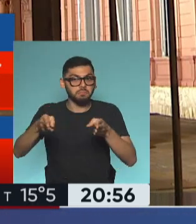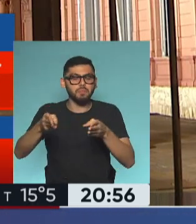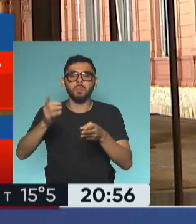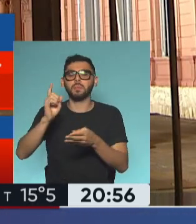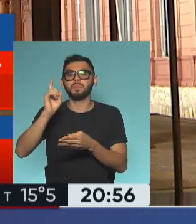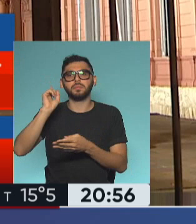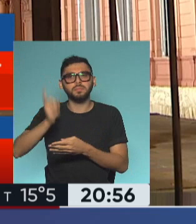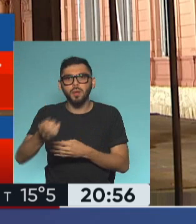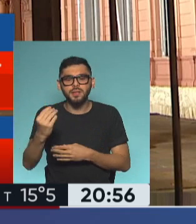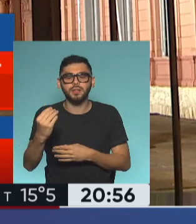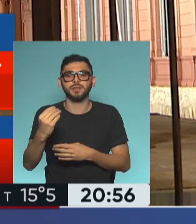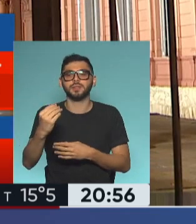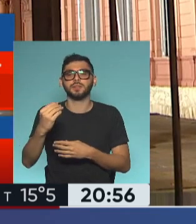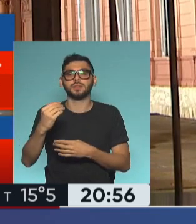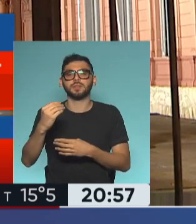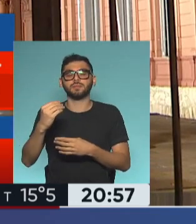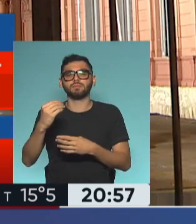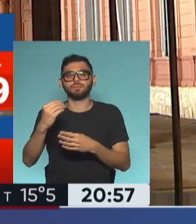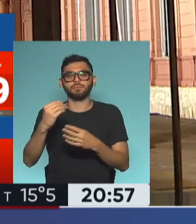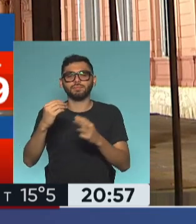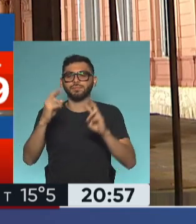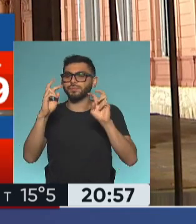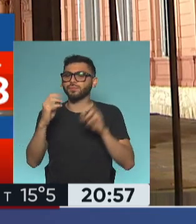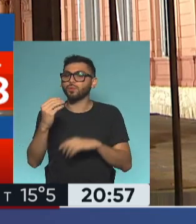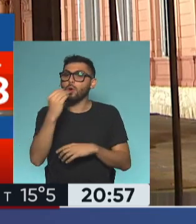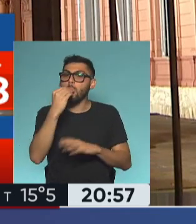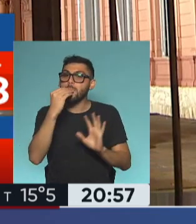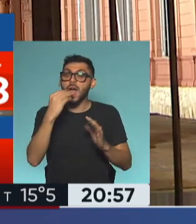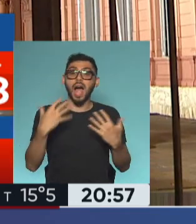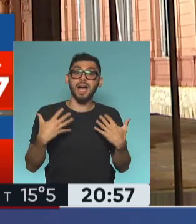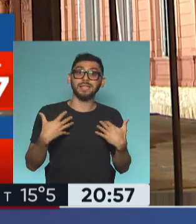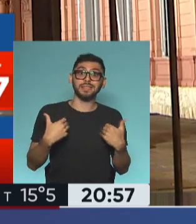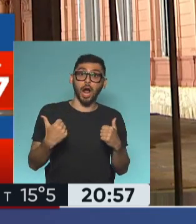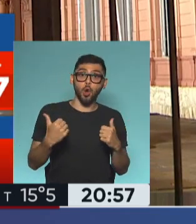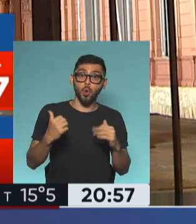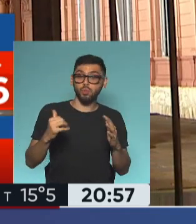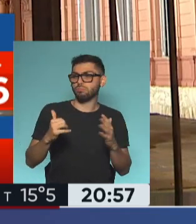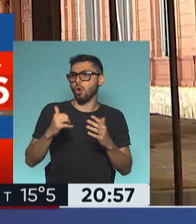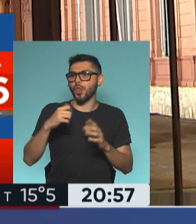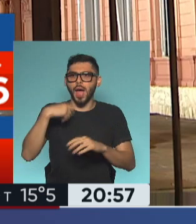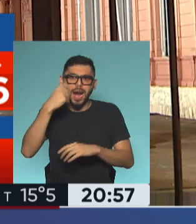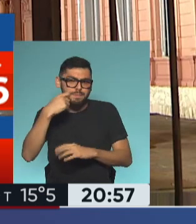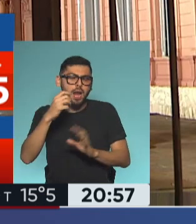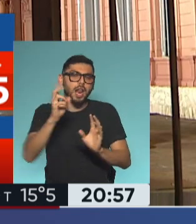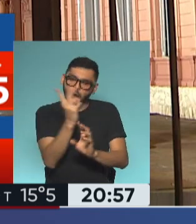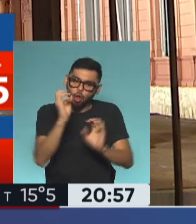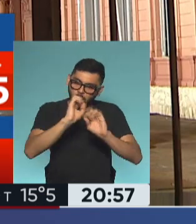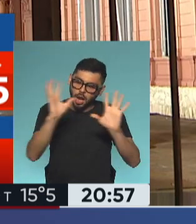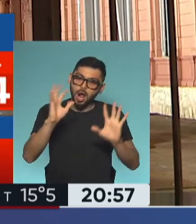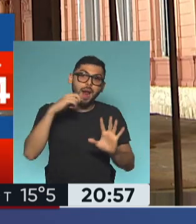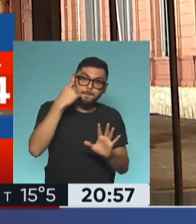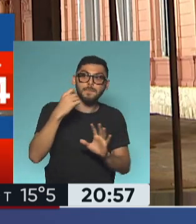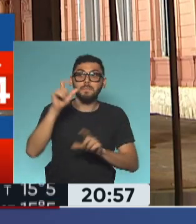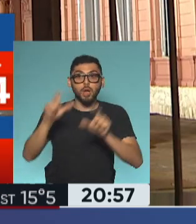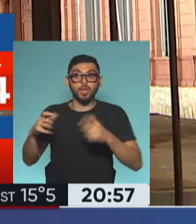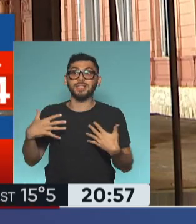también era todo lo que tiene que ver con alimentos y salud de personas y mascotas, hay que aclarar eso también, y